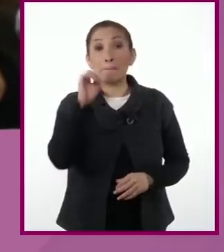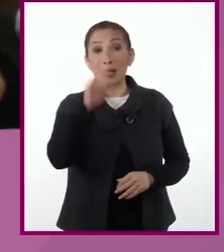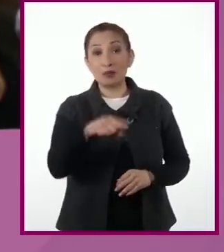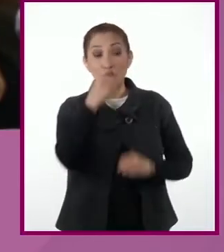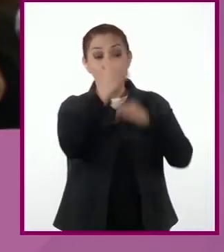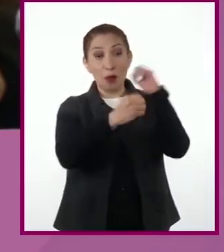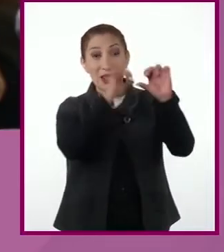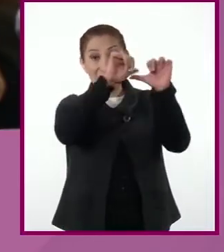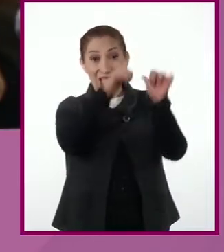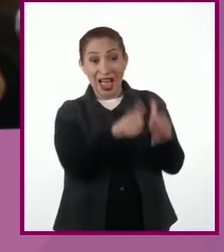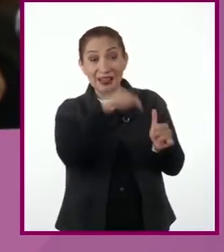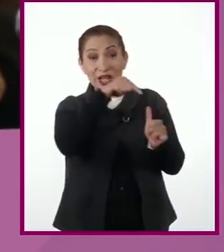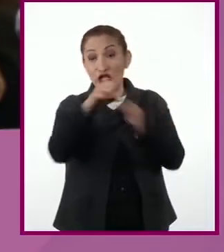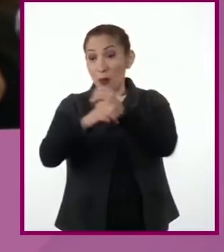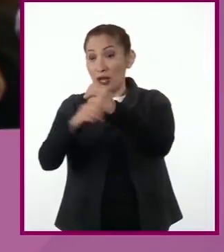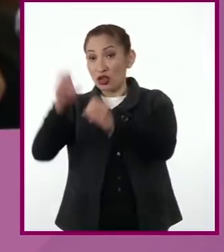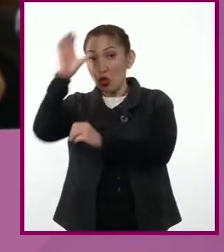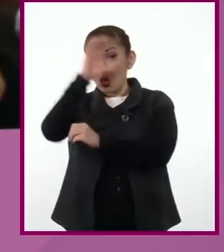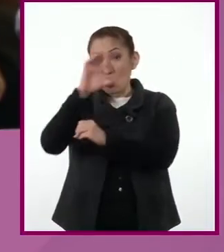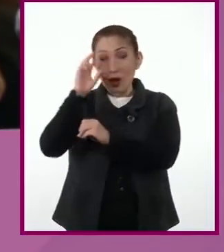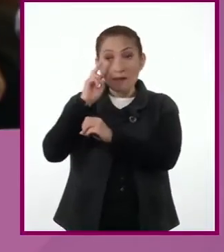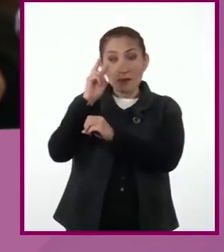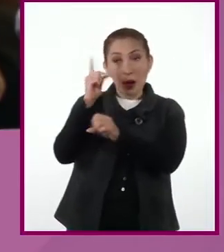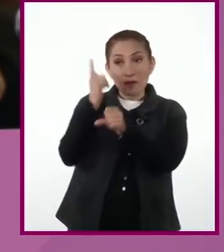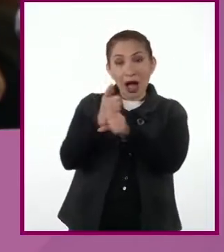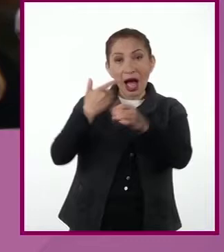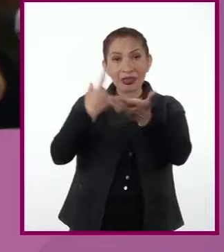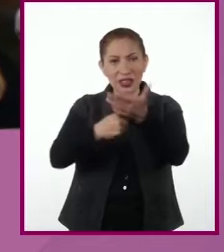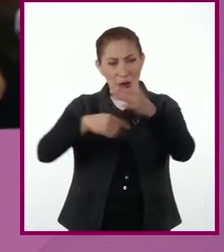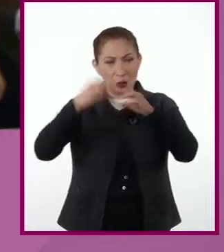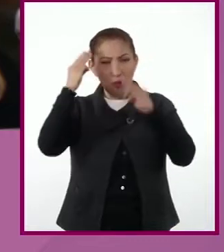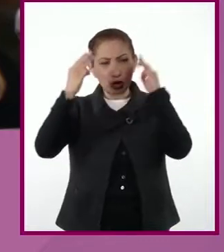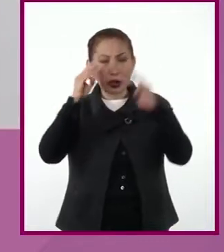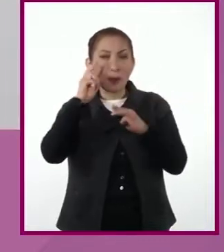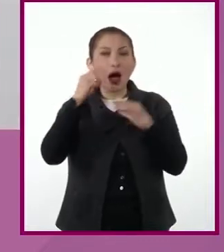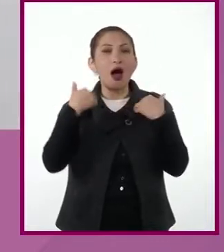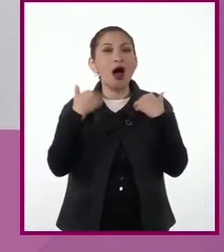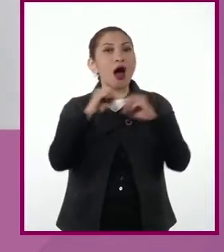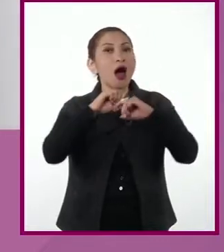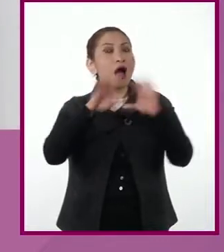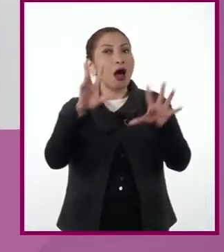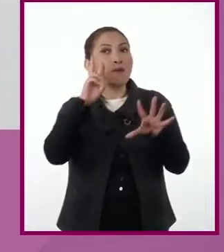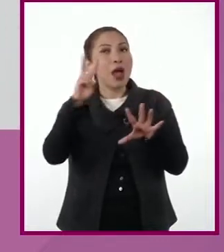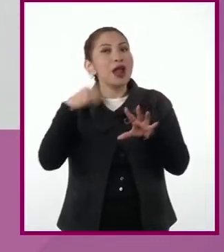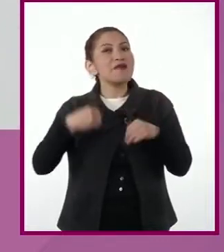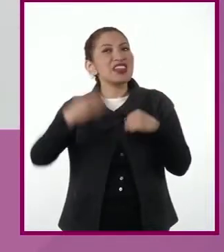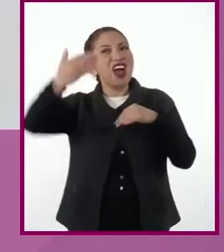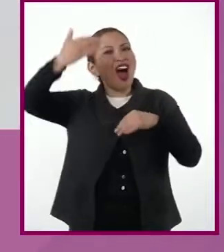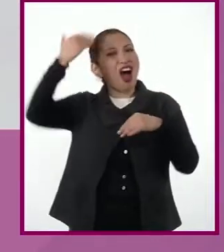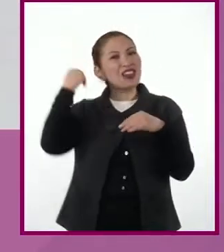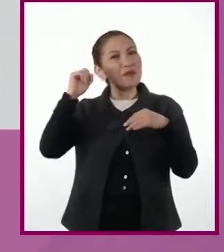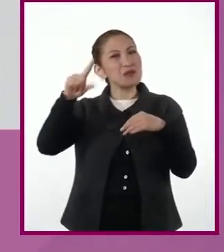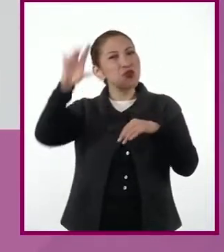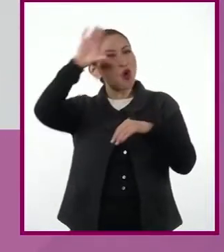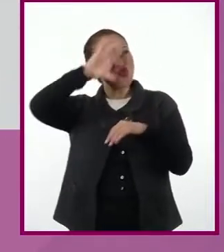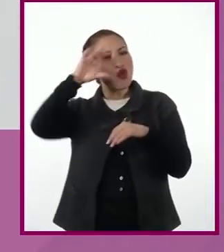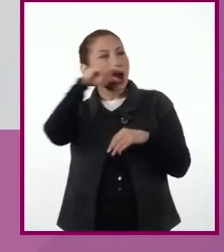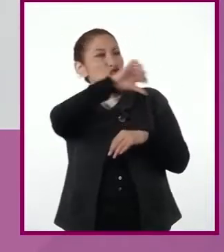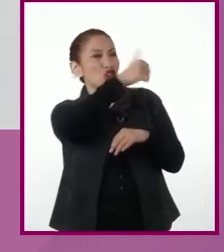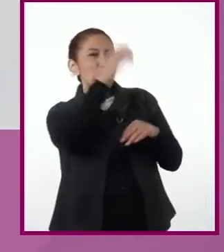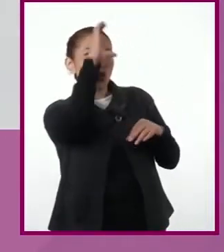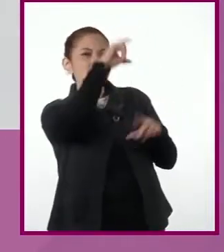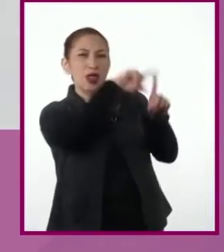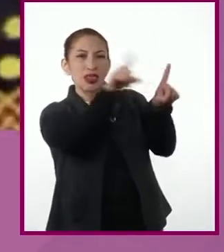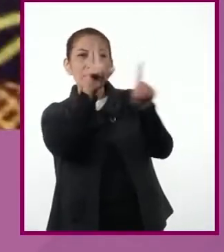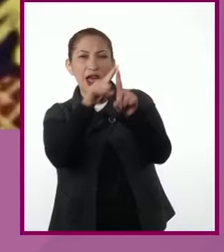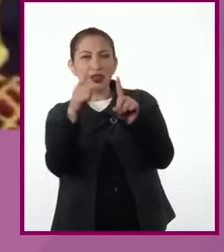obras artísticas y objetos culturales que encontramos en los museos, podemos comprender el modo de ver la vida de nuestra propia cultura y las otras,